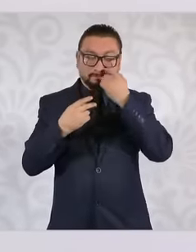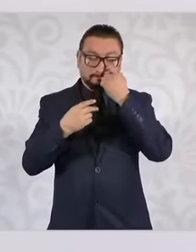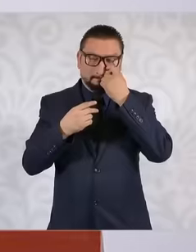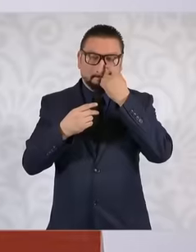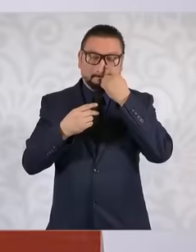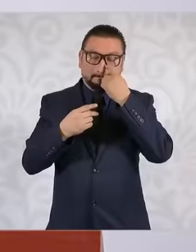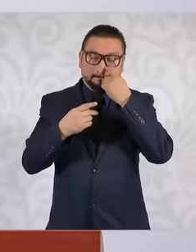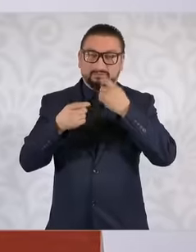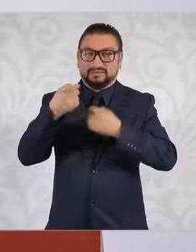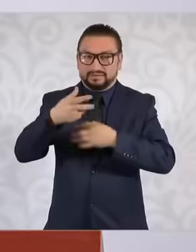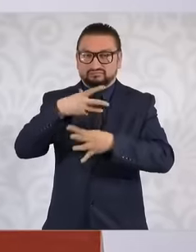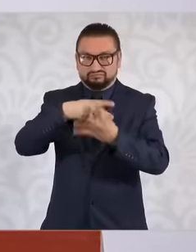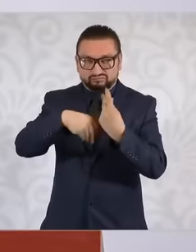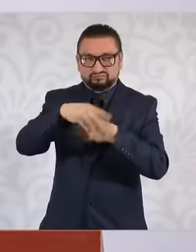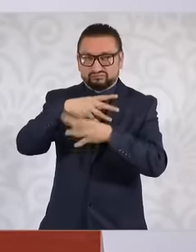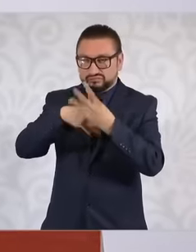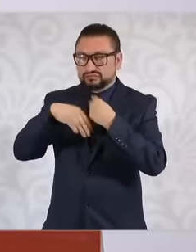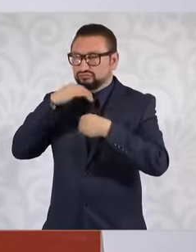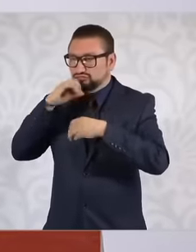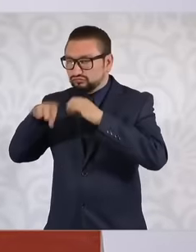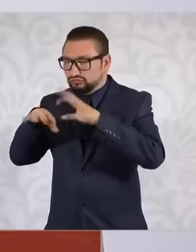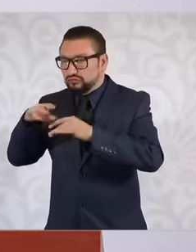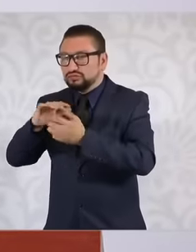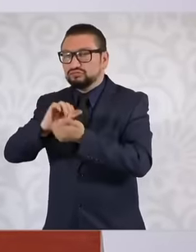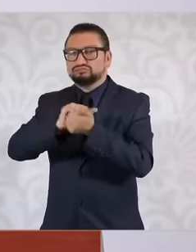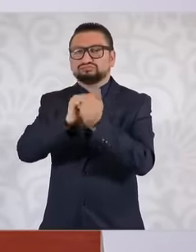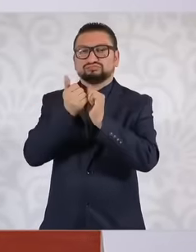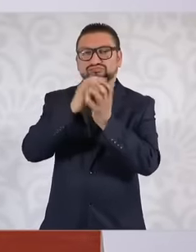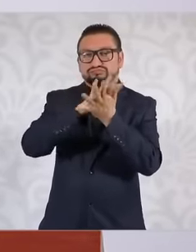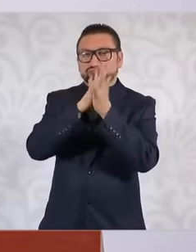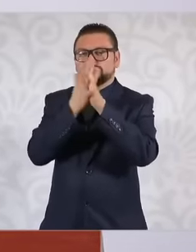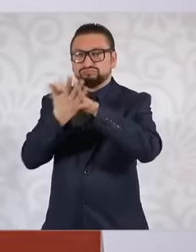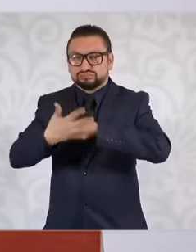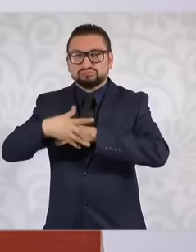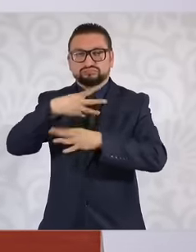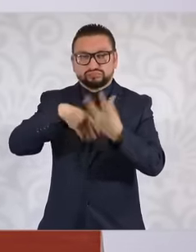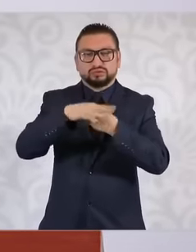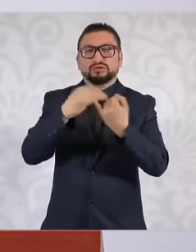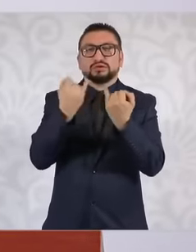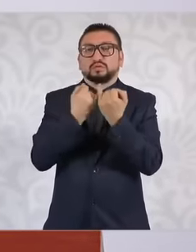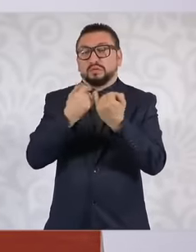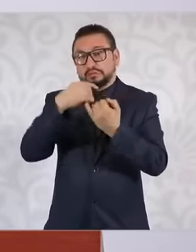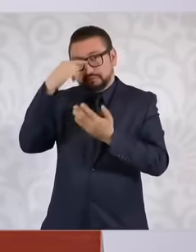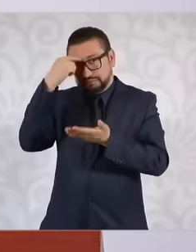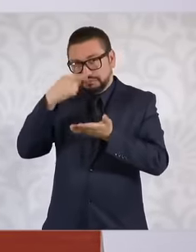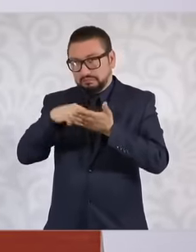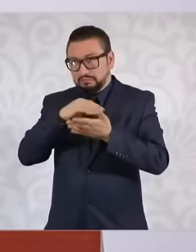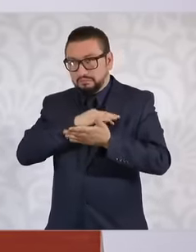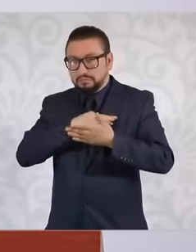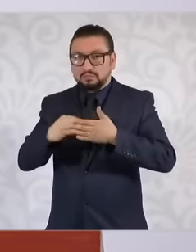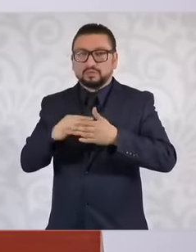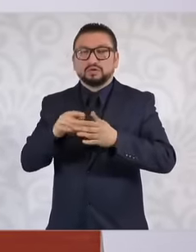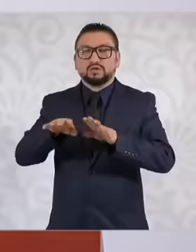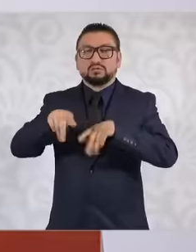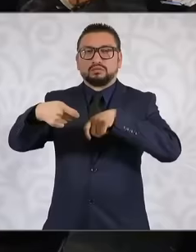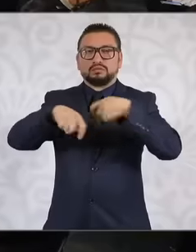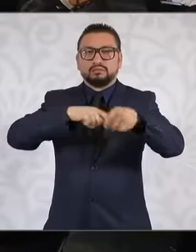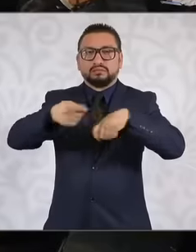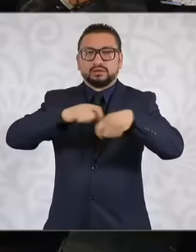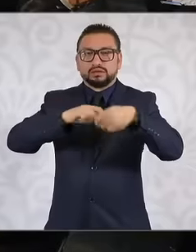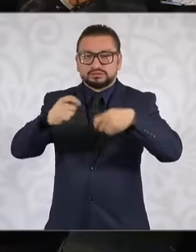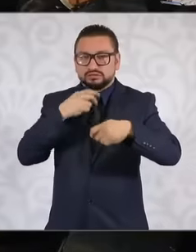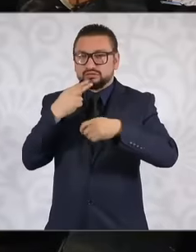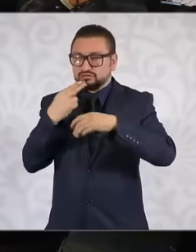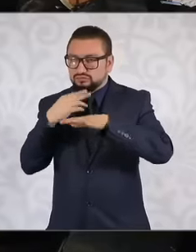es la economía circular. Incluso estamos explorando durmientes de plástico, estamos viendo qué hay en el mundo que nos